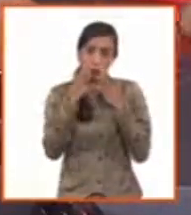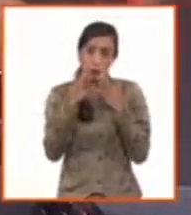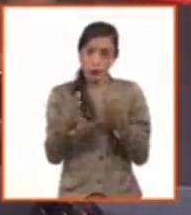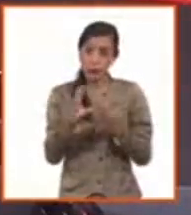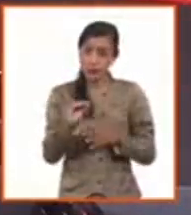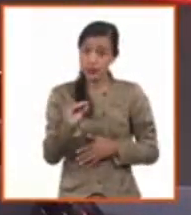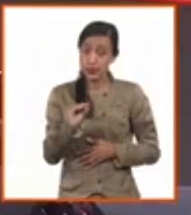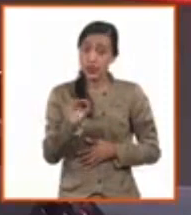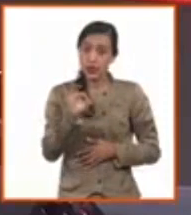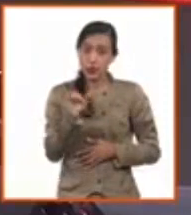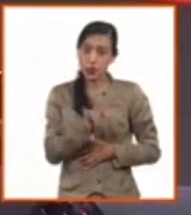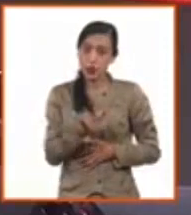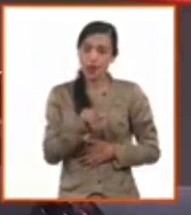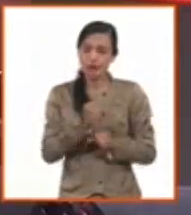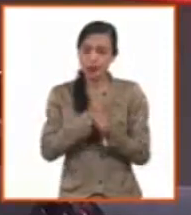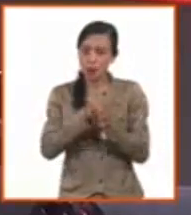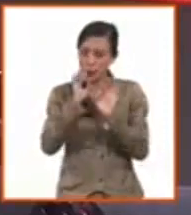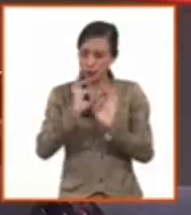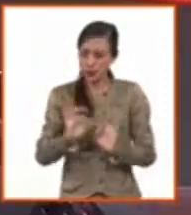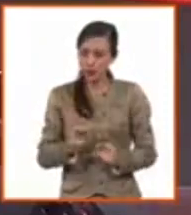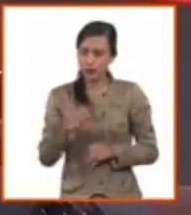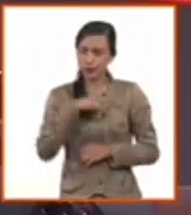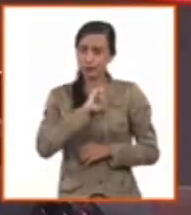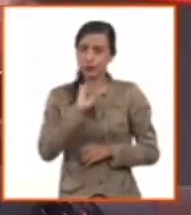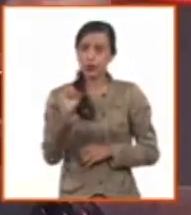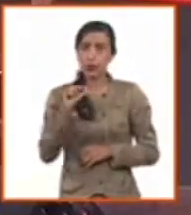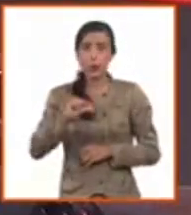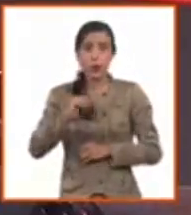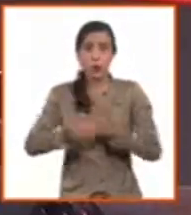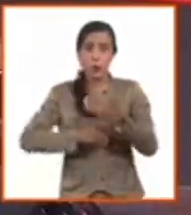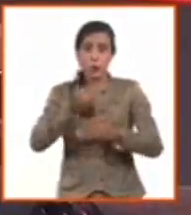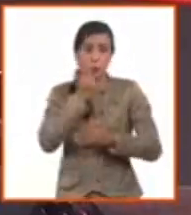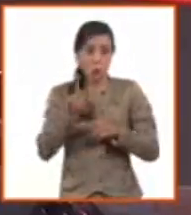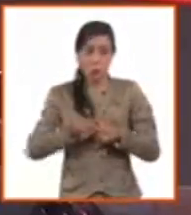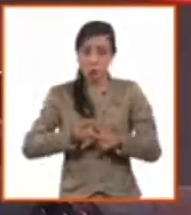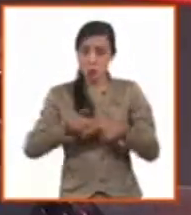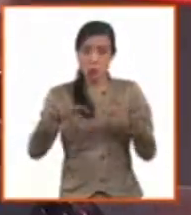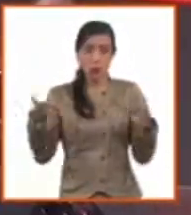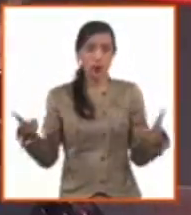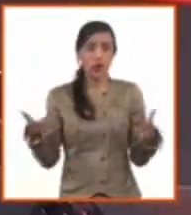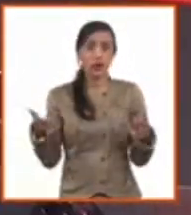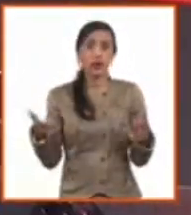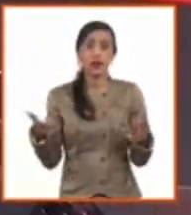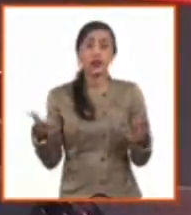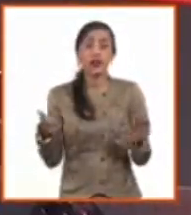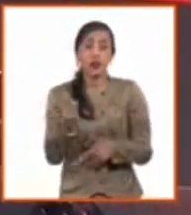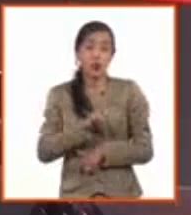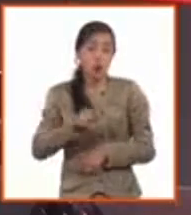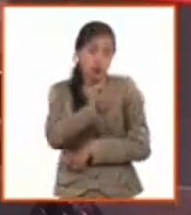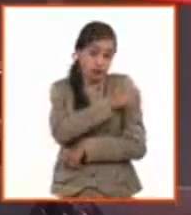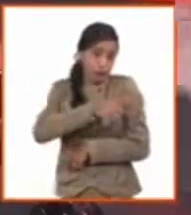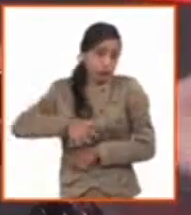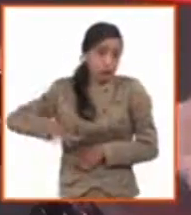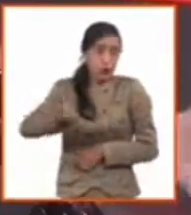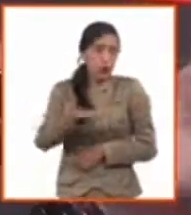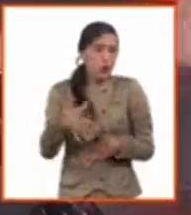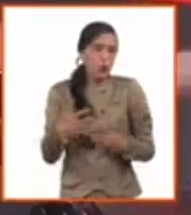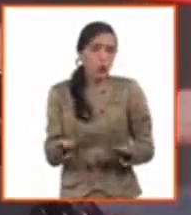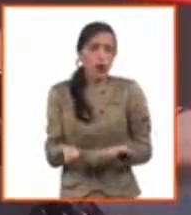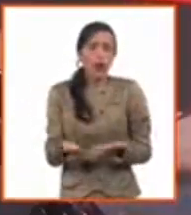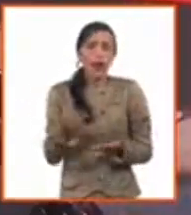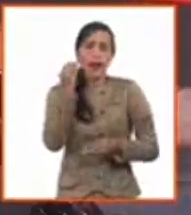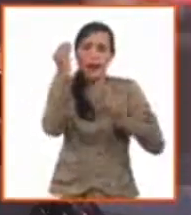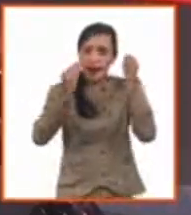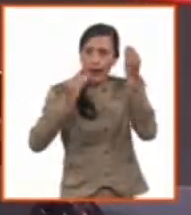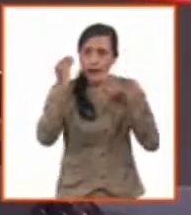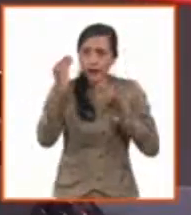también que lo que lo mencionamos como una línea específica recientemente bueno el proceso más grande con de gestión popular que hemos tenido